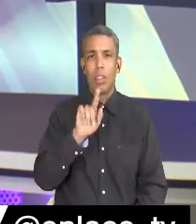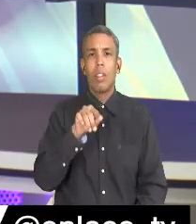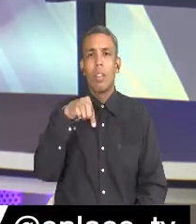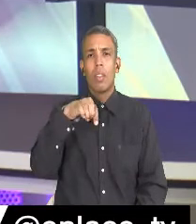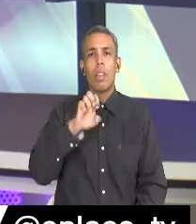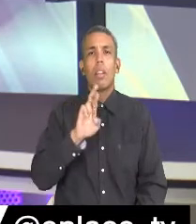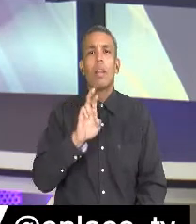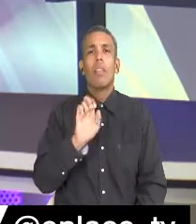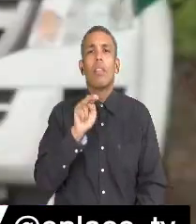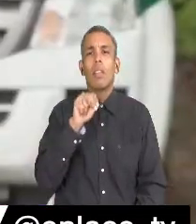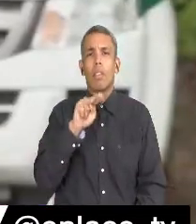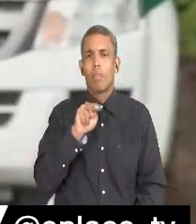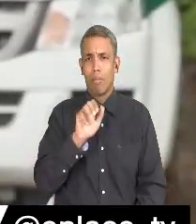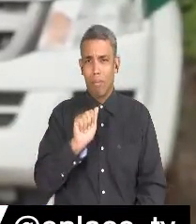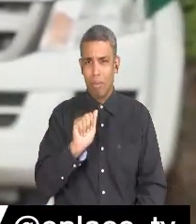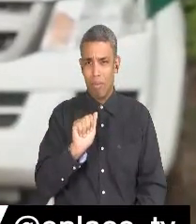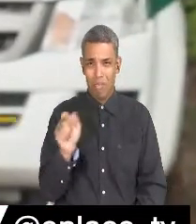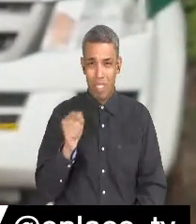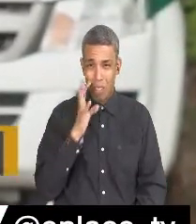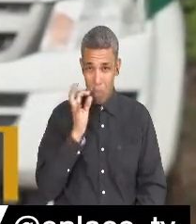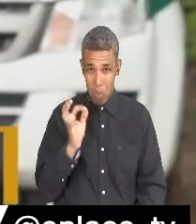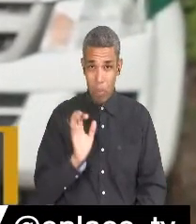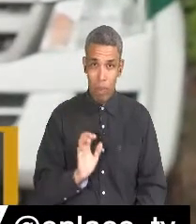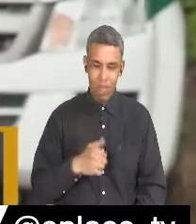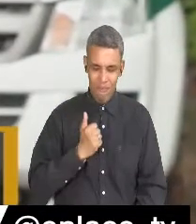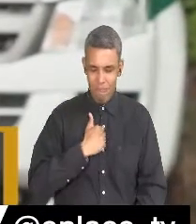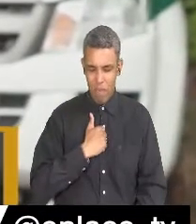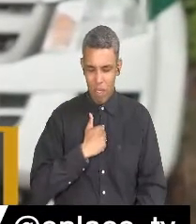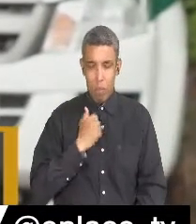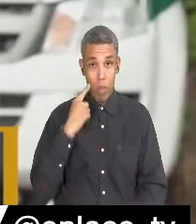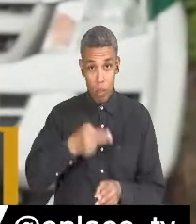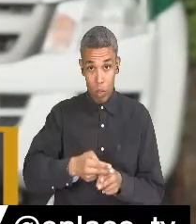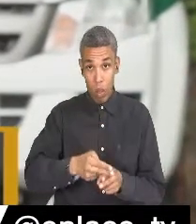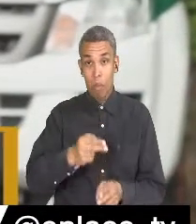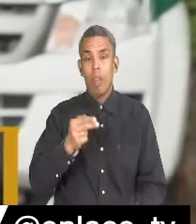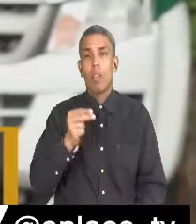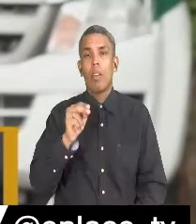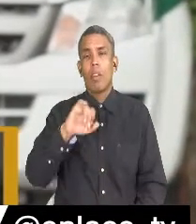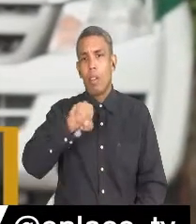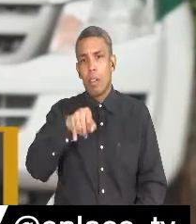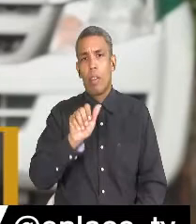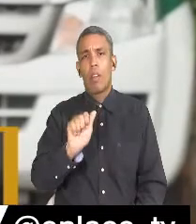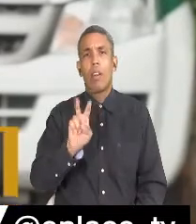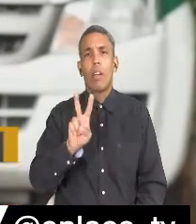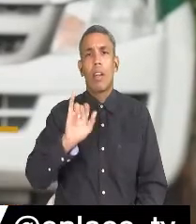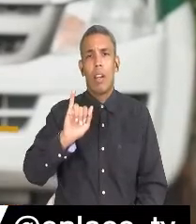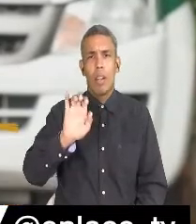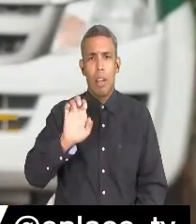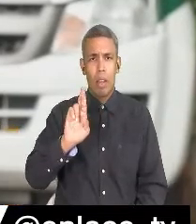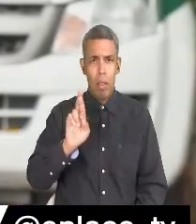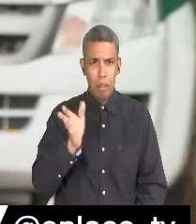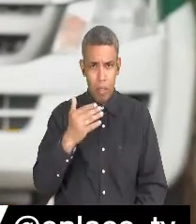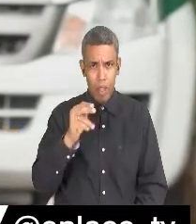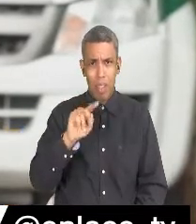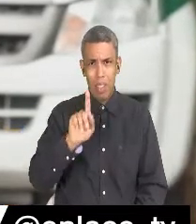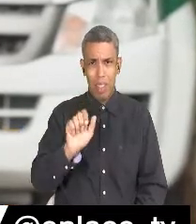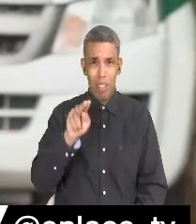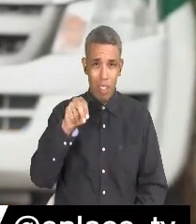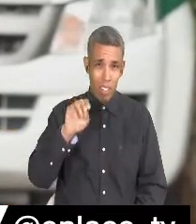siguiente informe. Buenas tardes, pues el hombre identificado como Javier Humberto Duarte Hernández, de 53 años, según sus familiares,